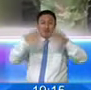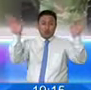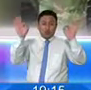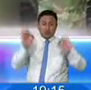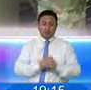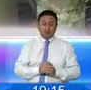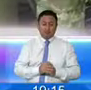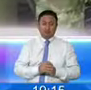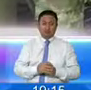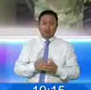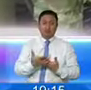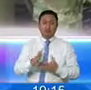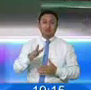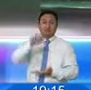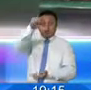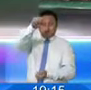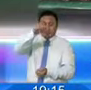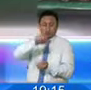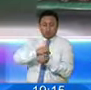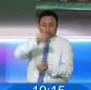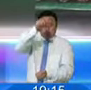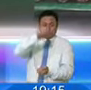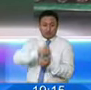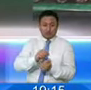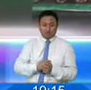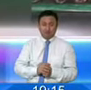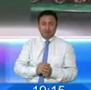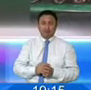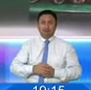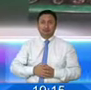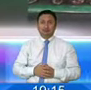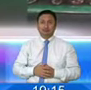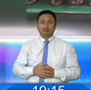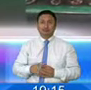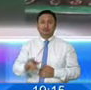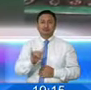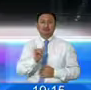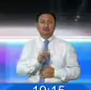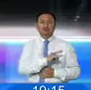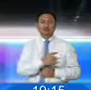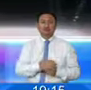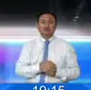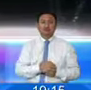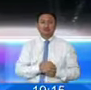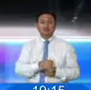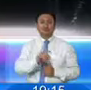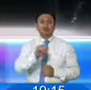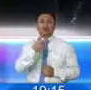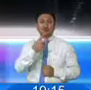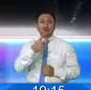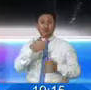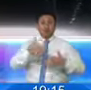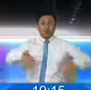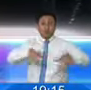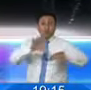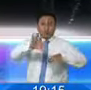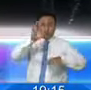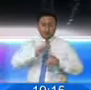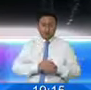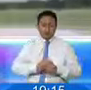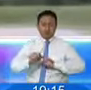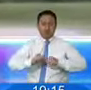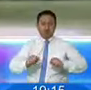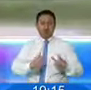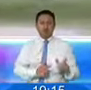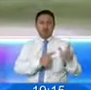máquina selladora, recipientes para guardar los químicos, entre otros. Similares elementos se encontraron en el segundo laboratorio. Para el operativo, las